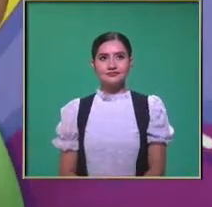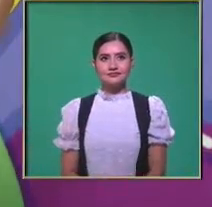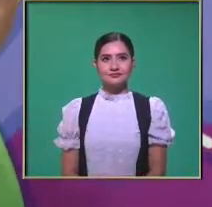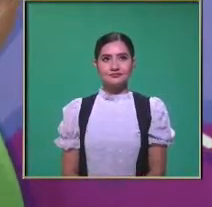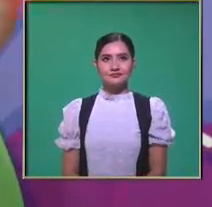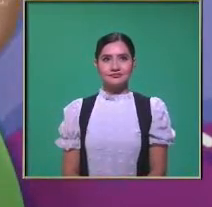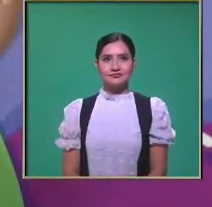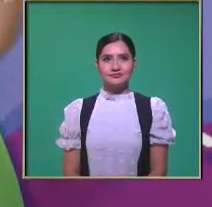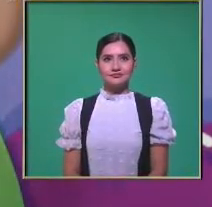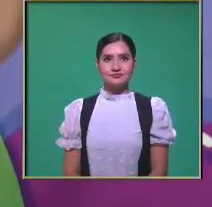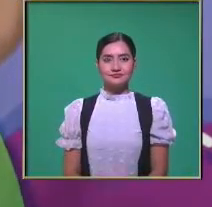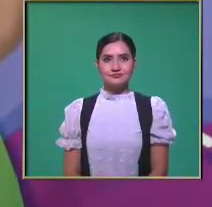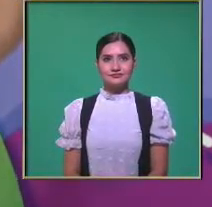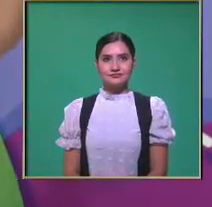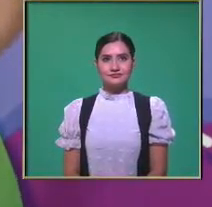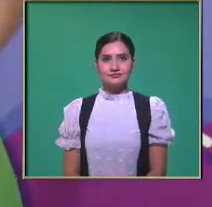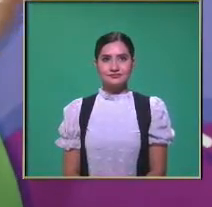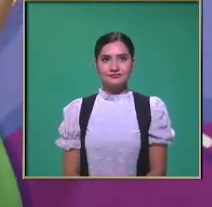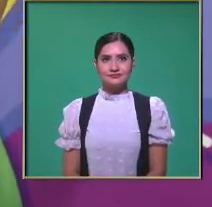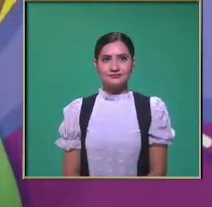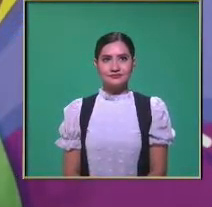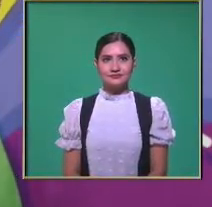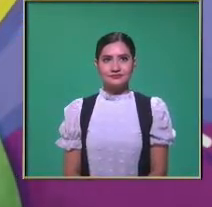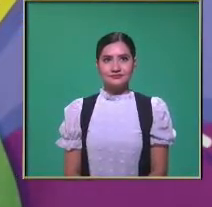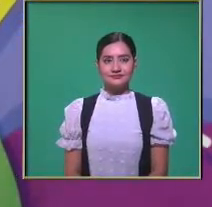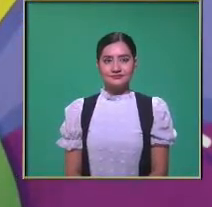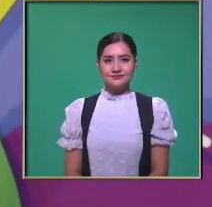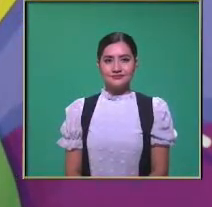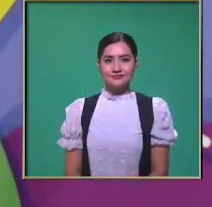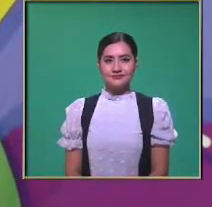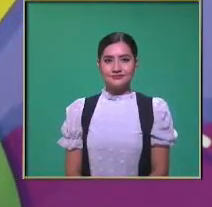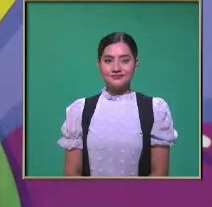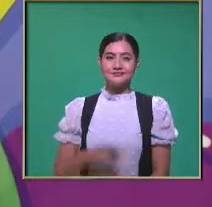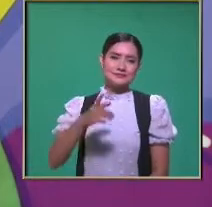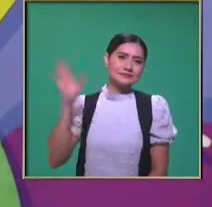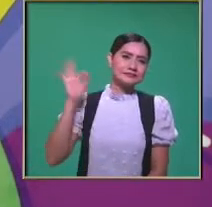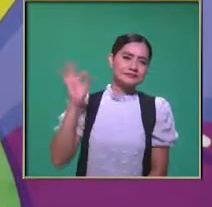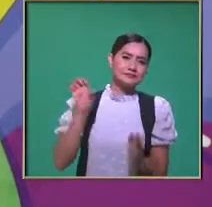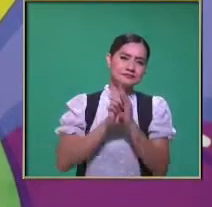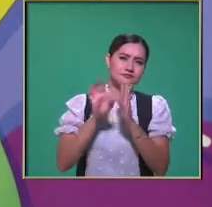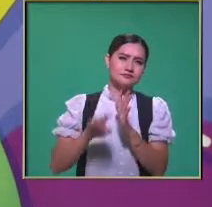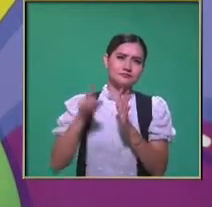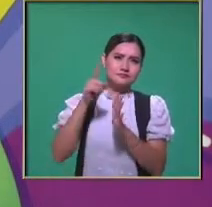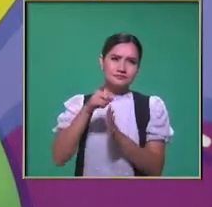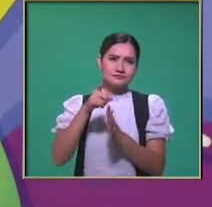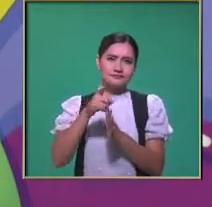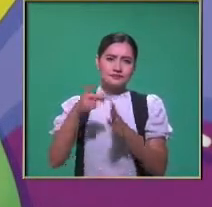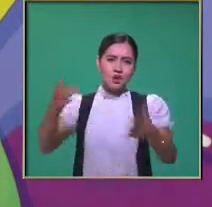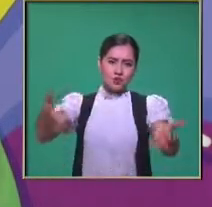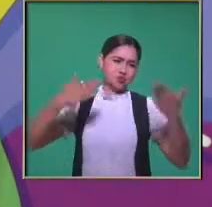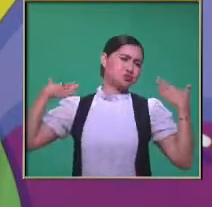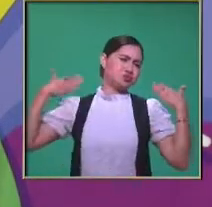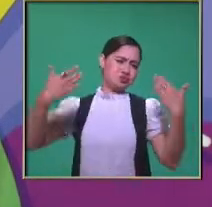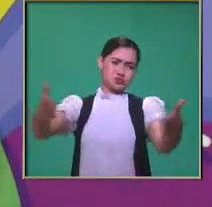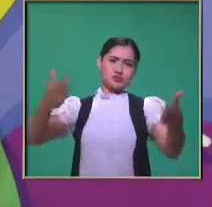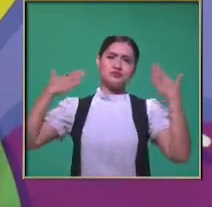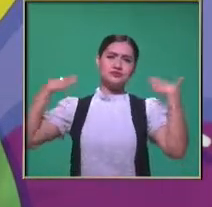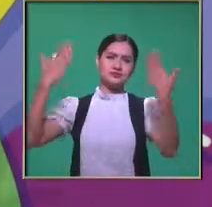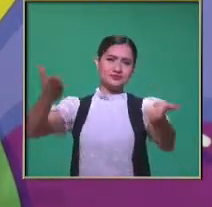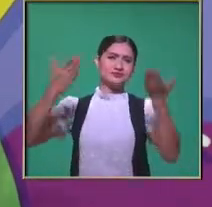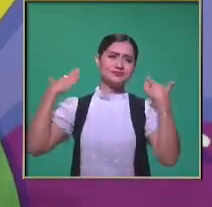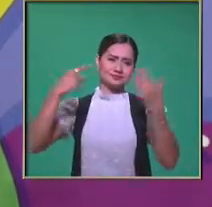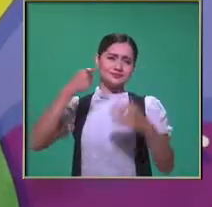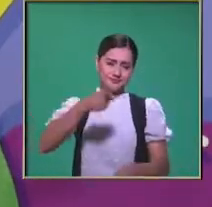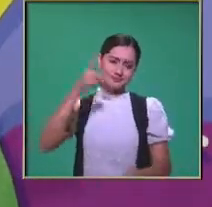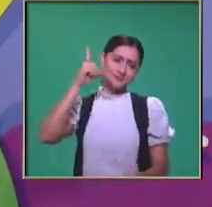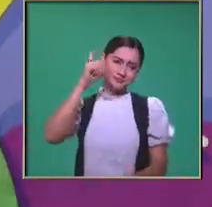¿verdad? Mira cómo. Y entonces quizás a lo mejor, obviamente si es mayor la intensidad del aire en nuestro ventilador, pues